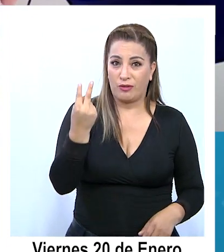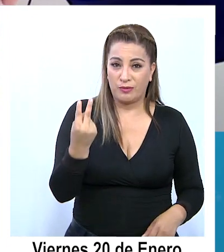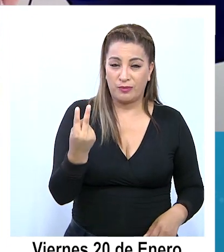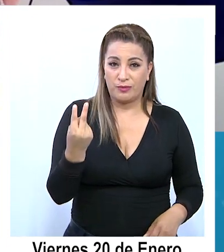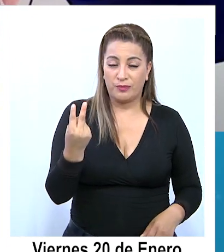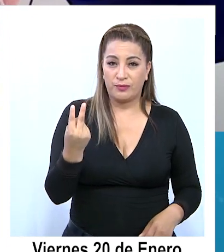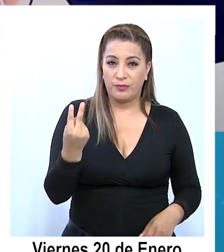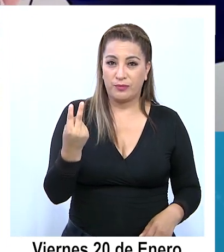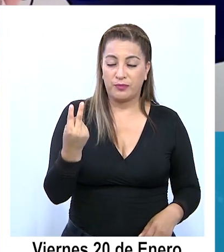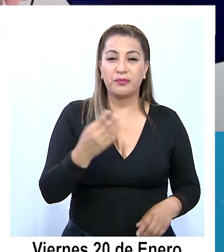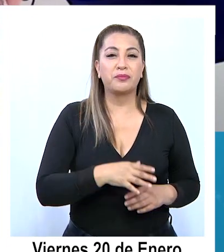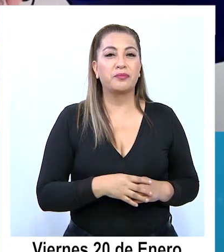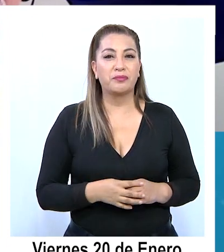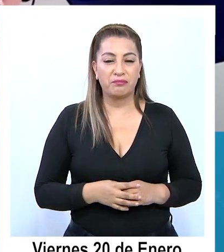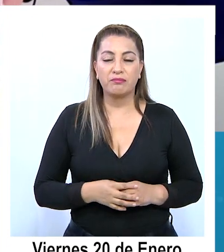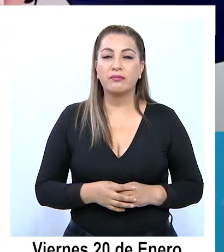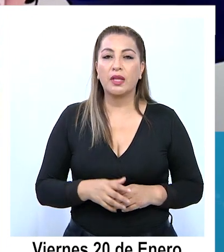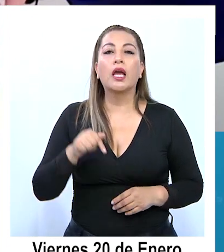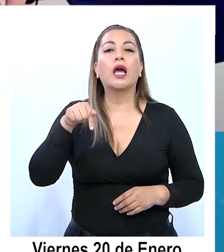nuestra acá. dupla